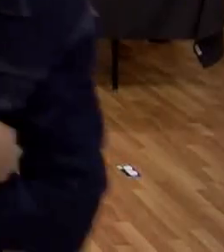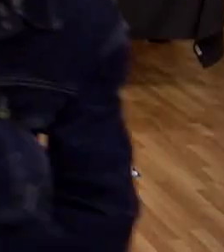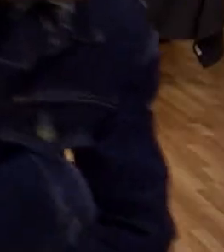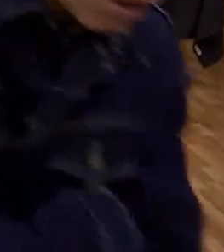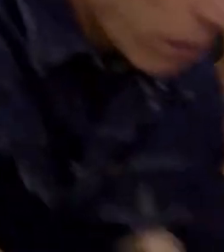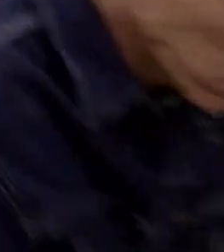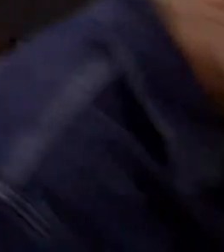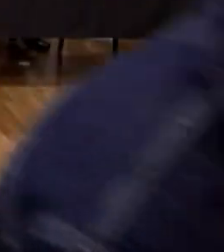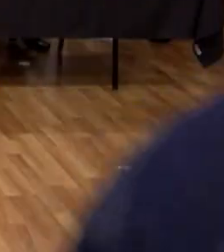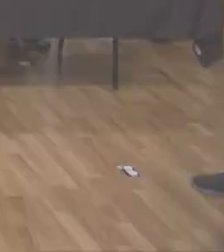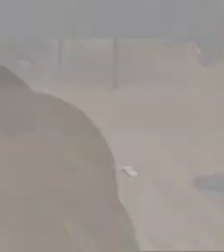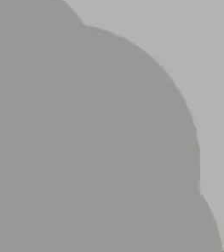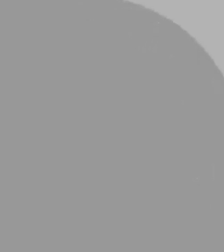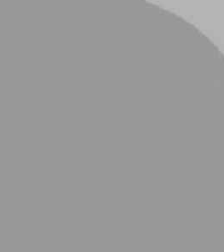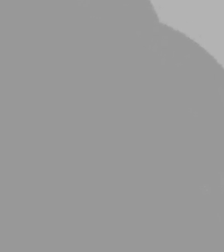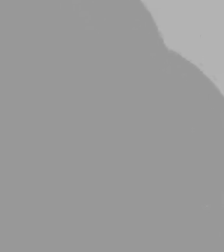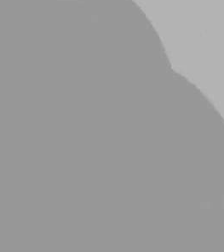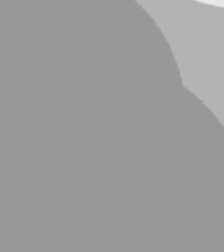gracias